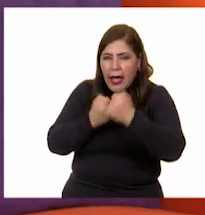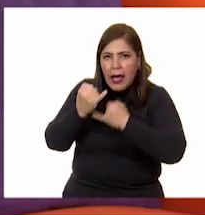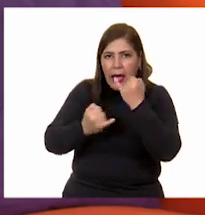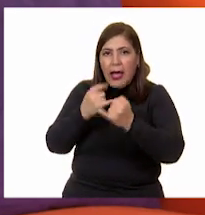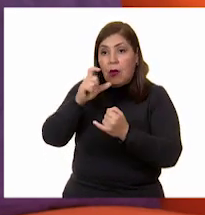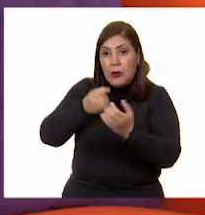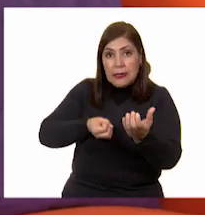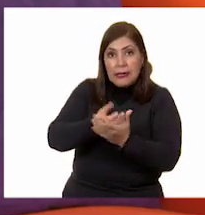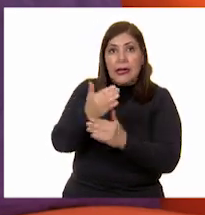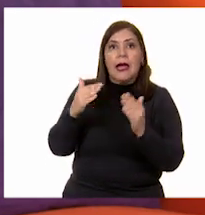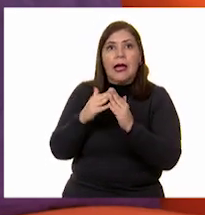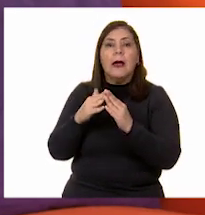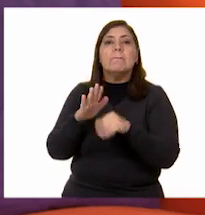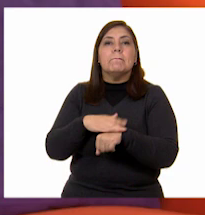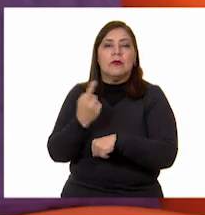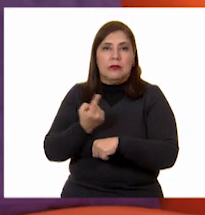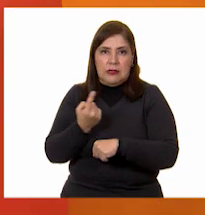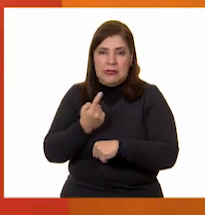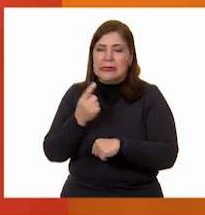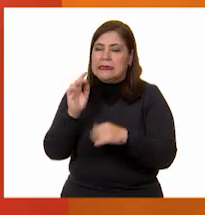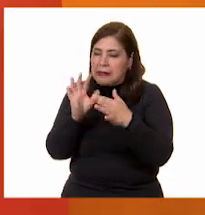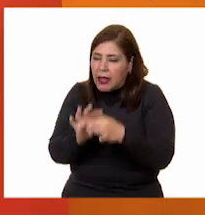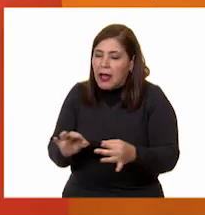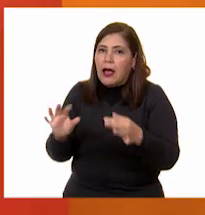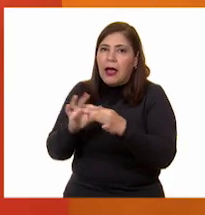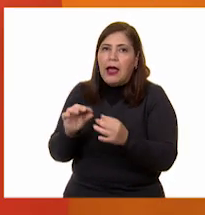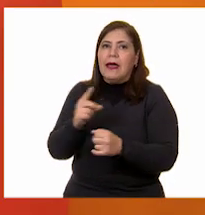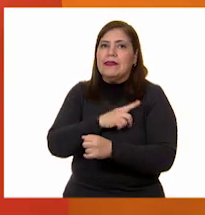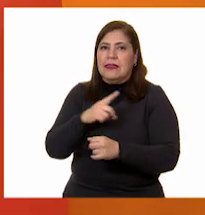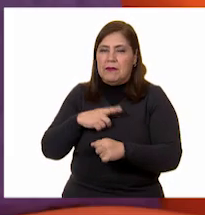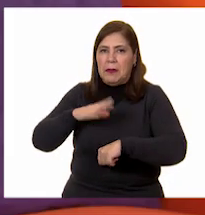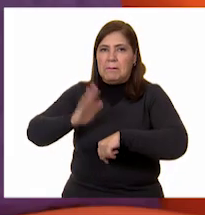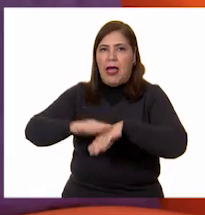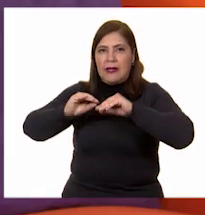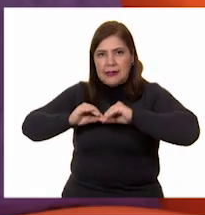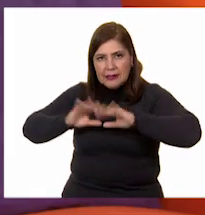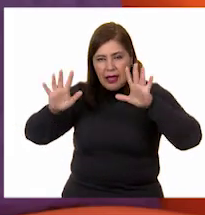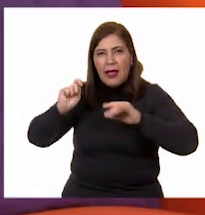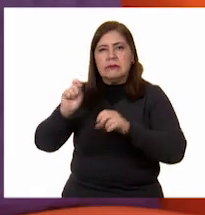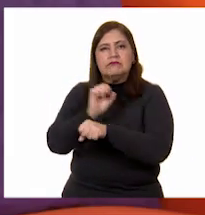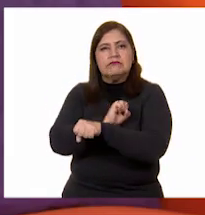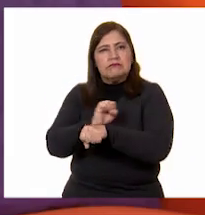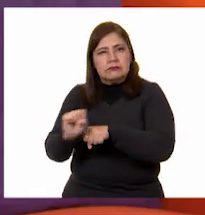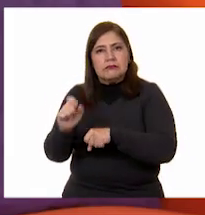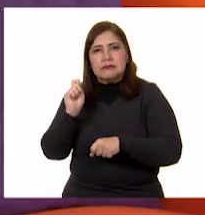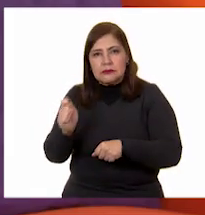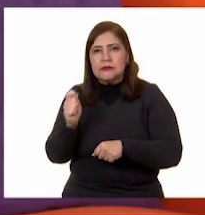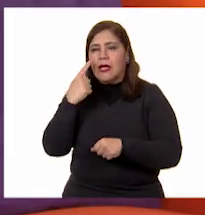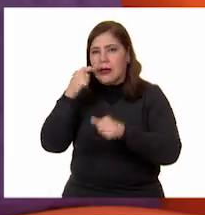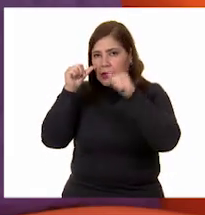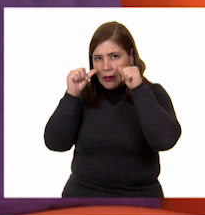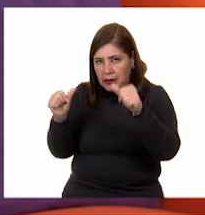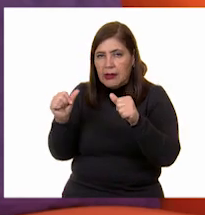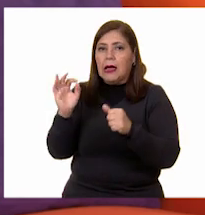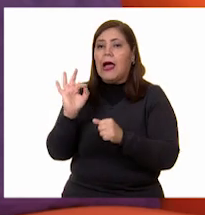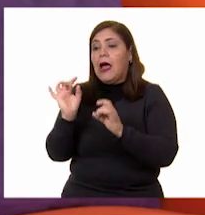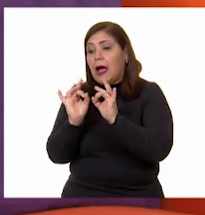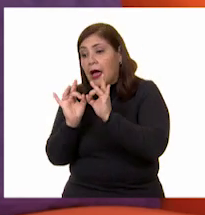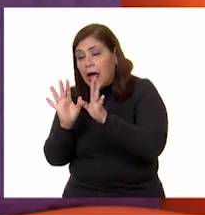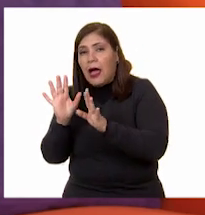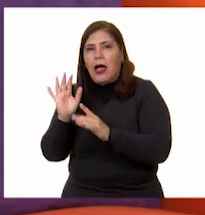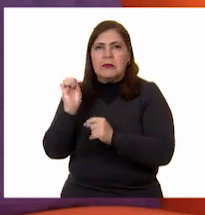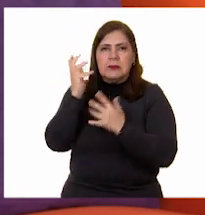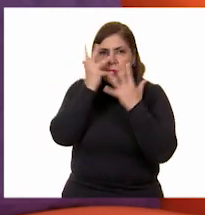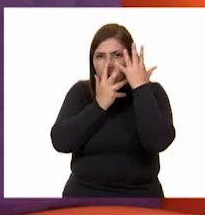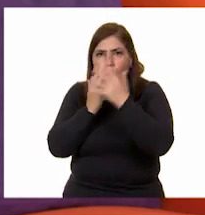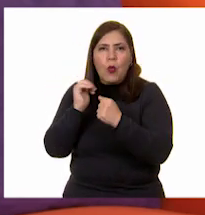salgan de casa. Recuerden hablar siempre con lenguaje claro y sencillo. Estar atentas y atentos si existieran